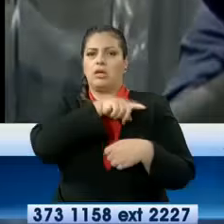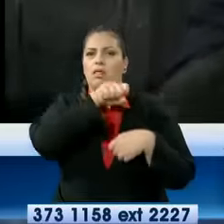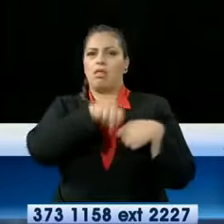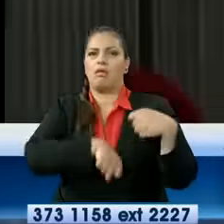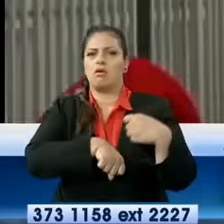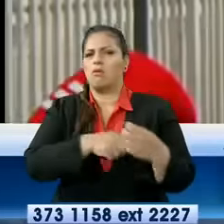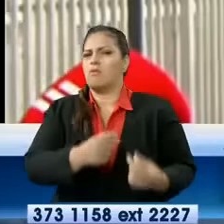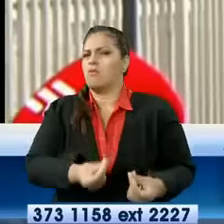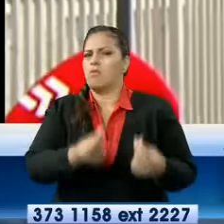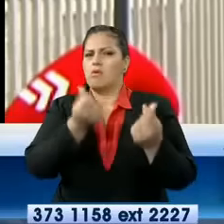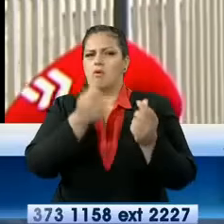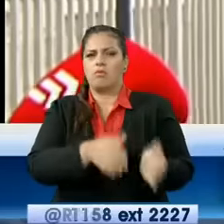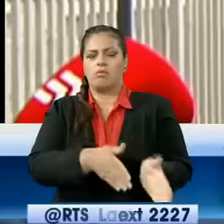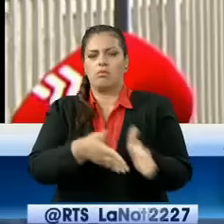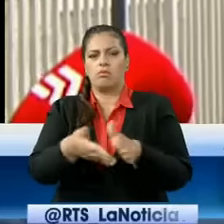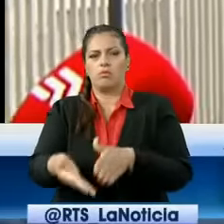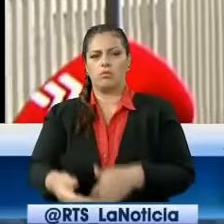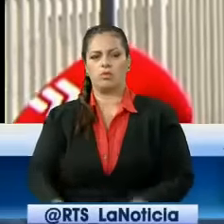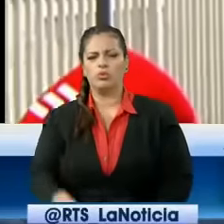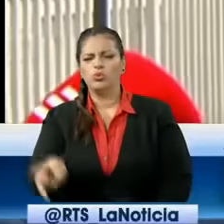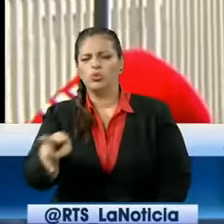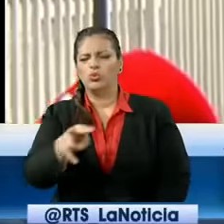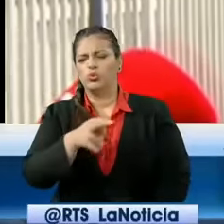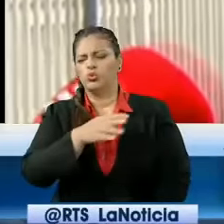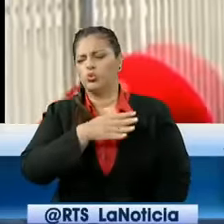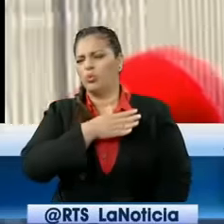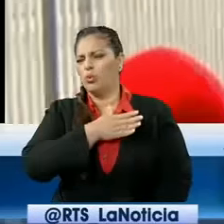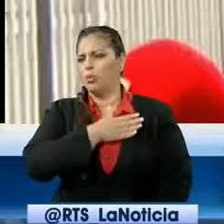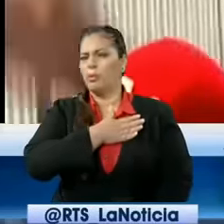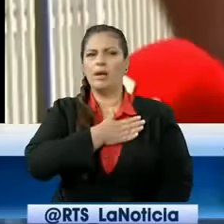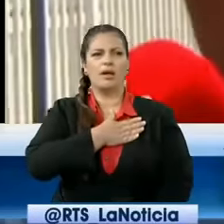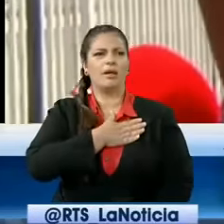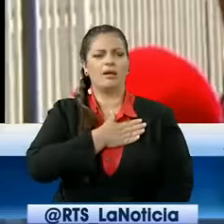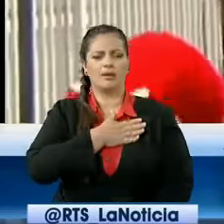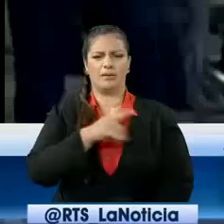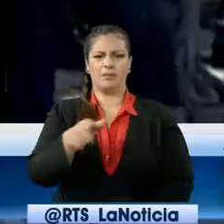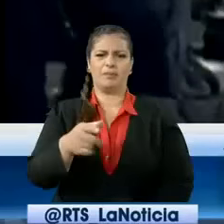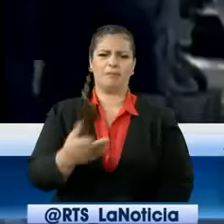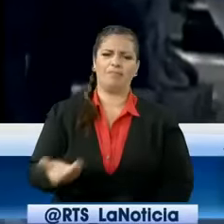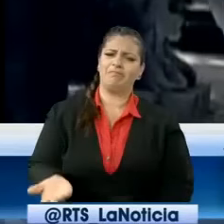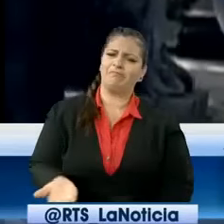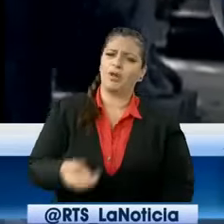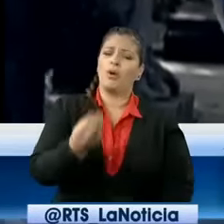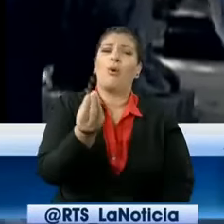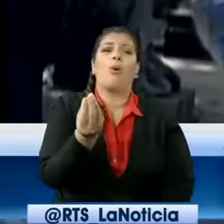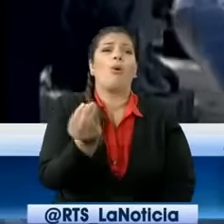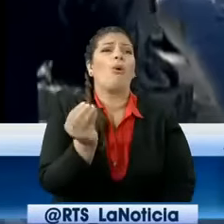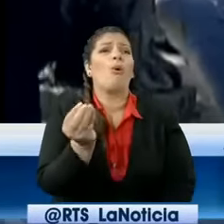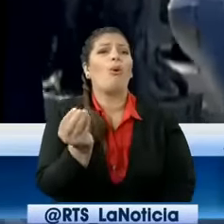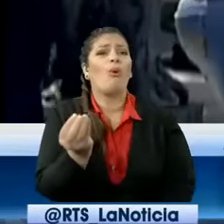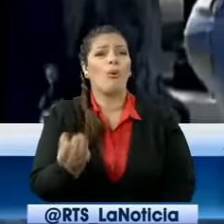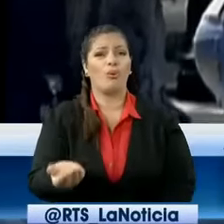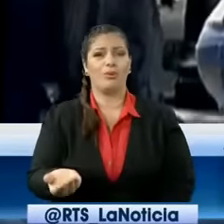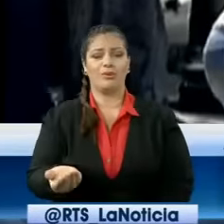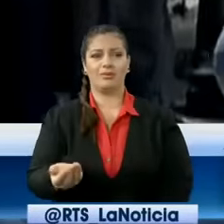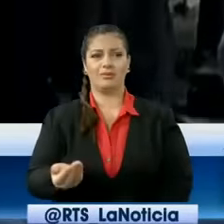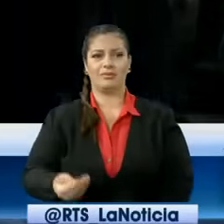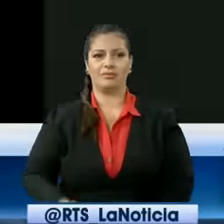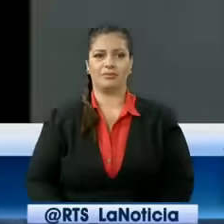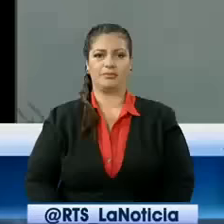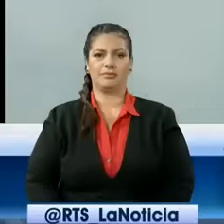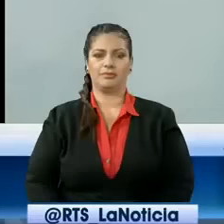del fracaso. Qué pena, oiga, es como la juventud, no puedo creer yo. Es un elemento tan valioso para la gente, para todo el